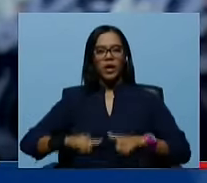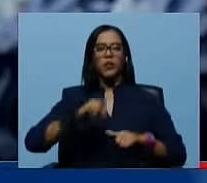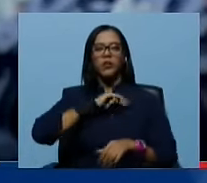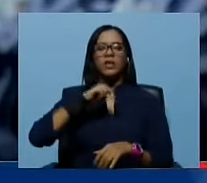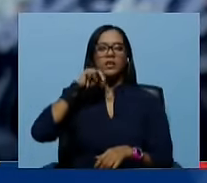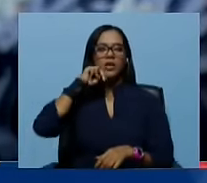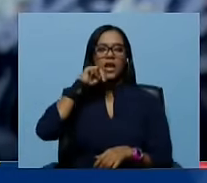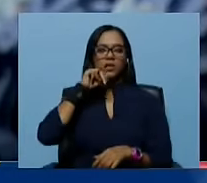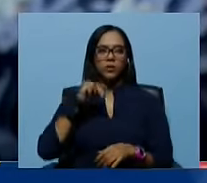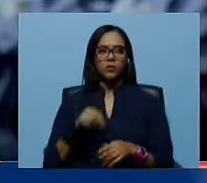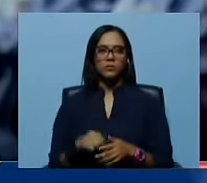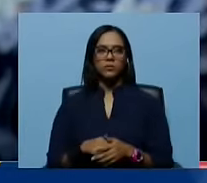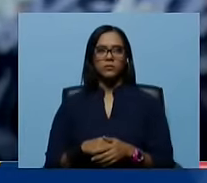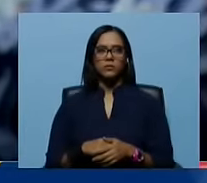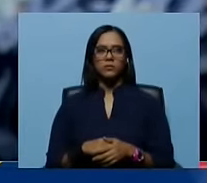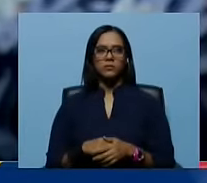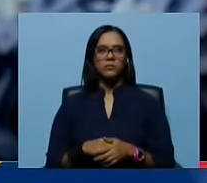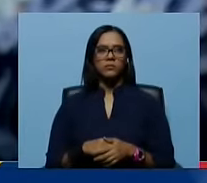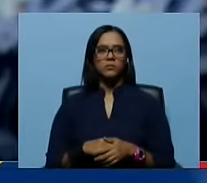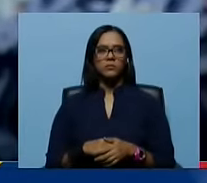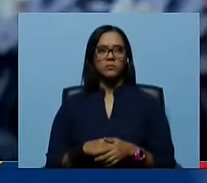nietos.